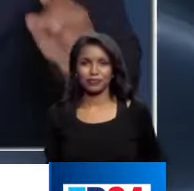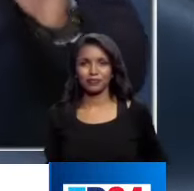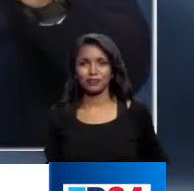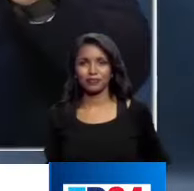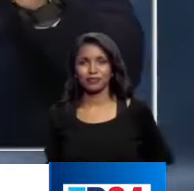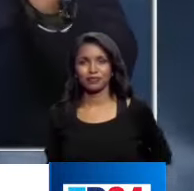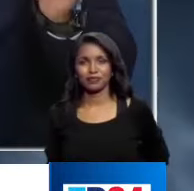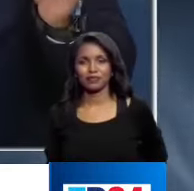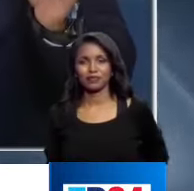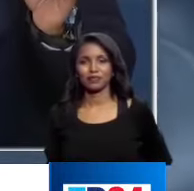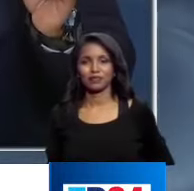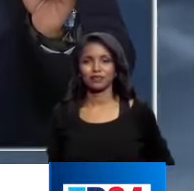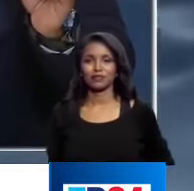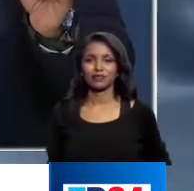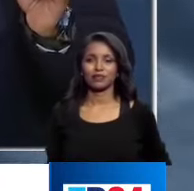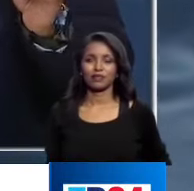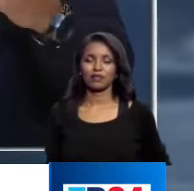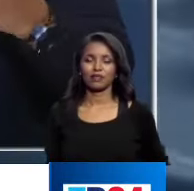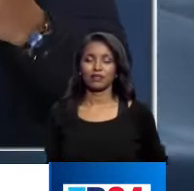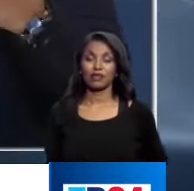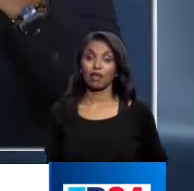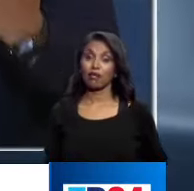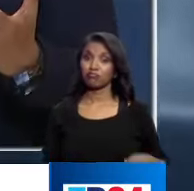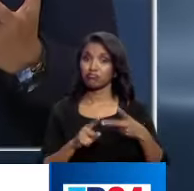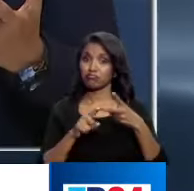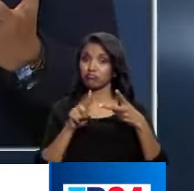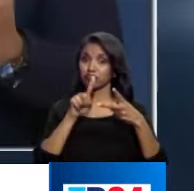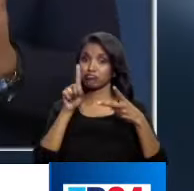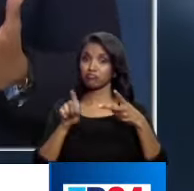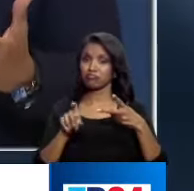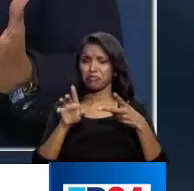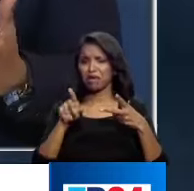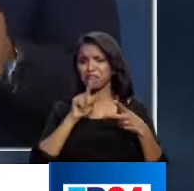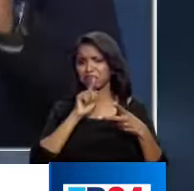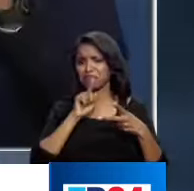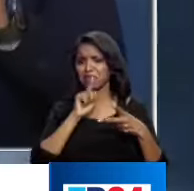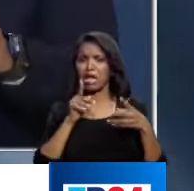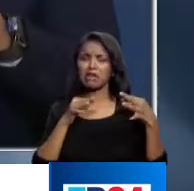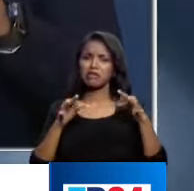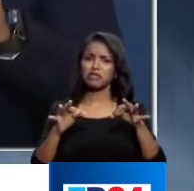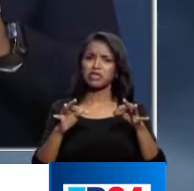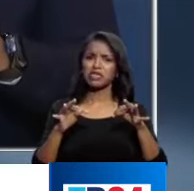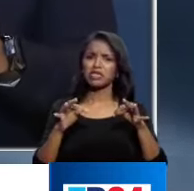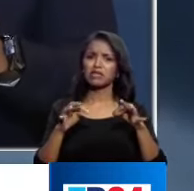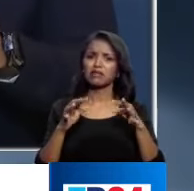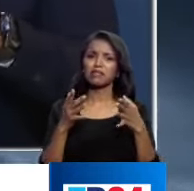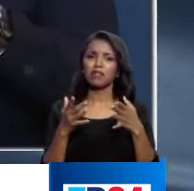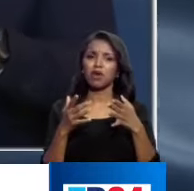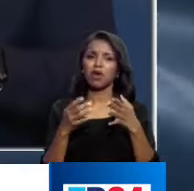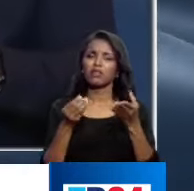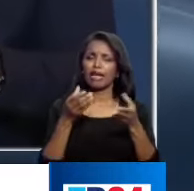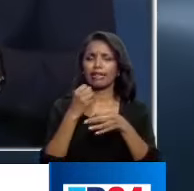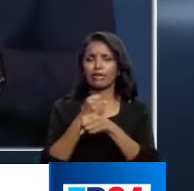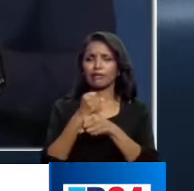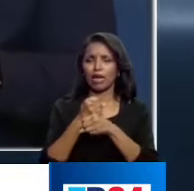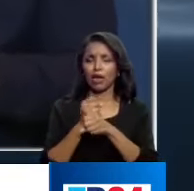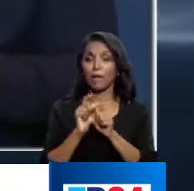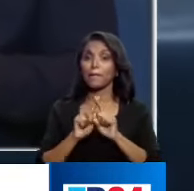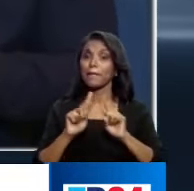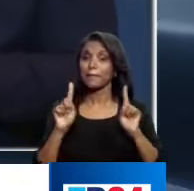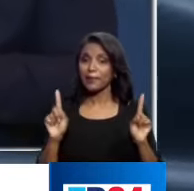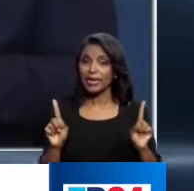panameños. Todos coinciden en que el turismo genera empleo, si es así, si se hacen las cosas bien. Sin